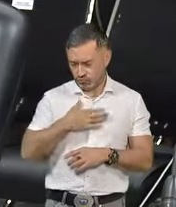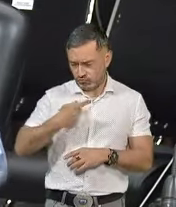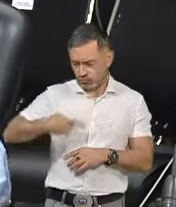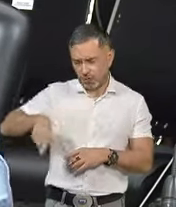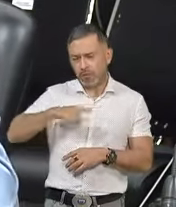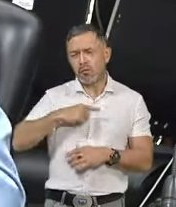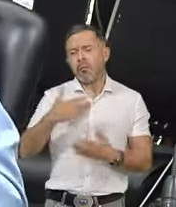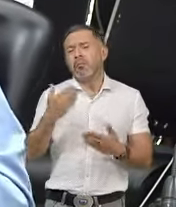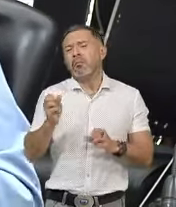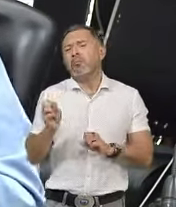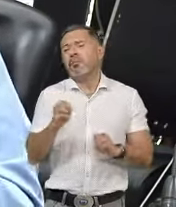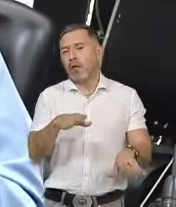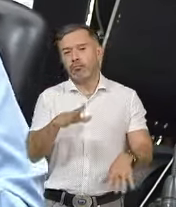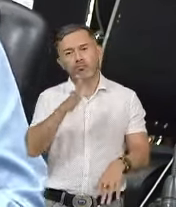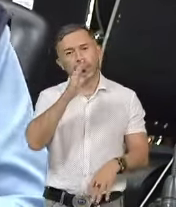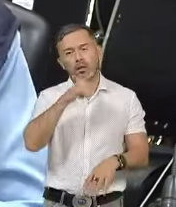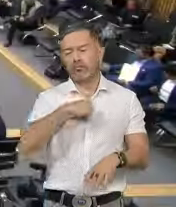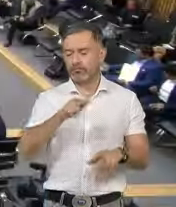vamos a